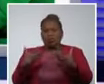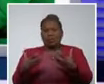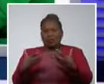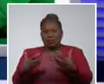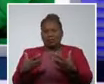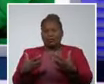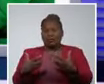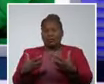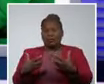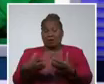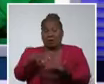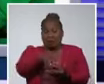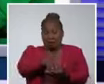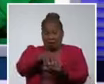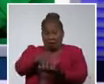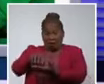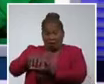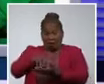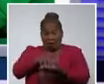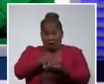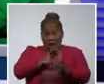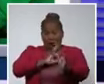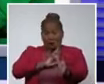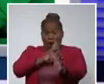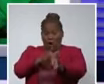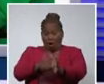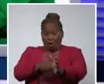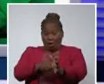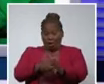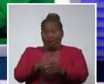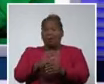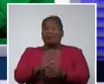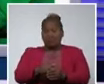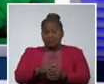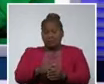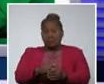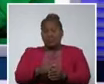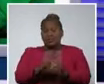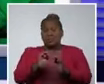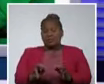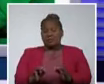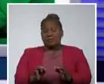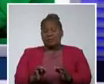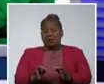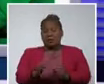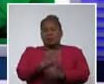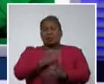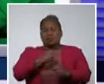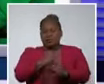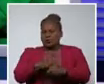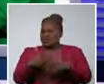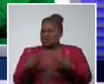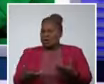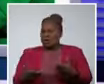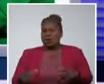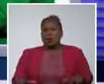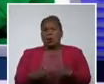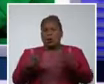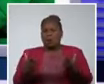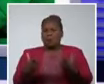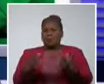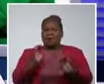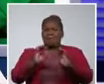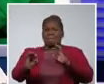lugares, que necesariamente hay que ir, pues que se utilicen todas las medidas de protección